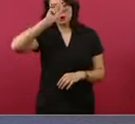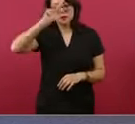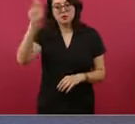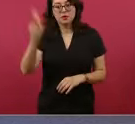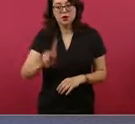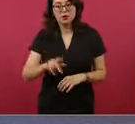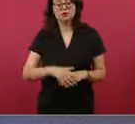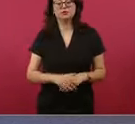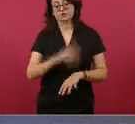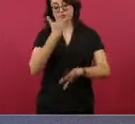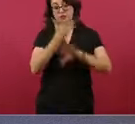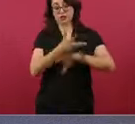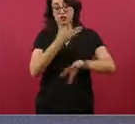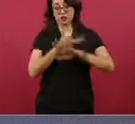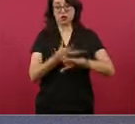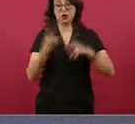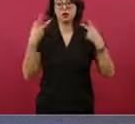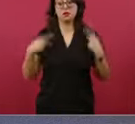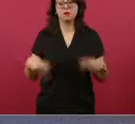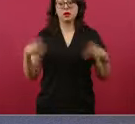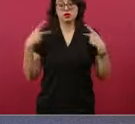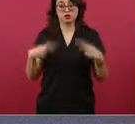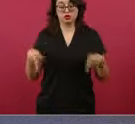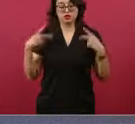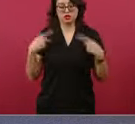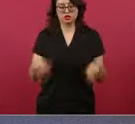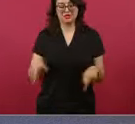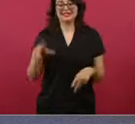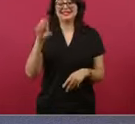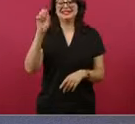60% de los ciudadanos